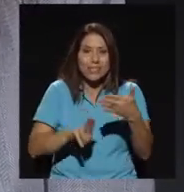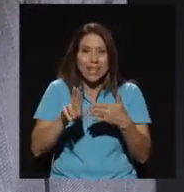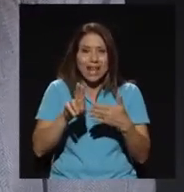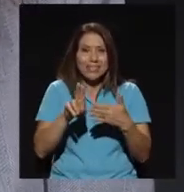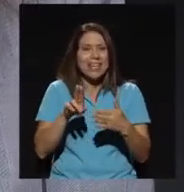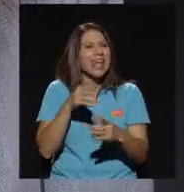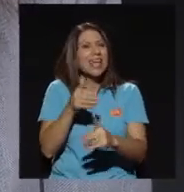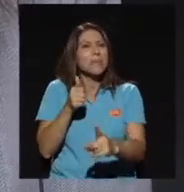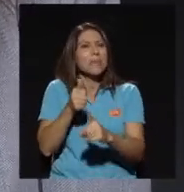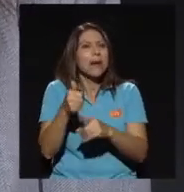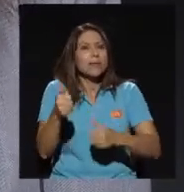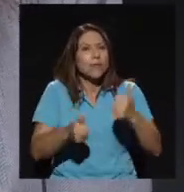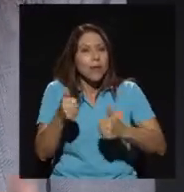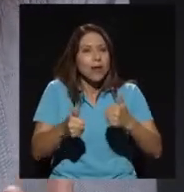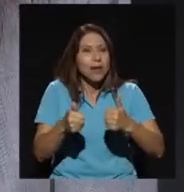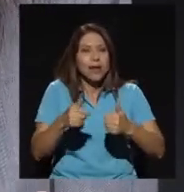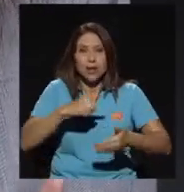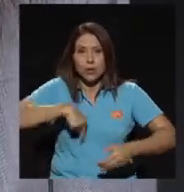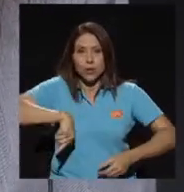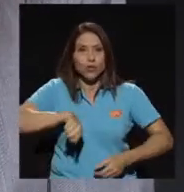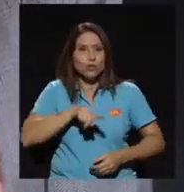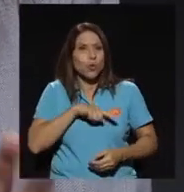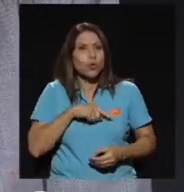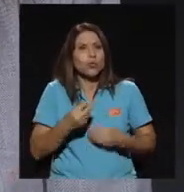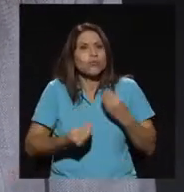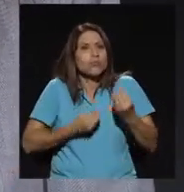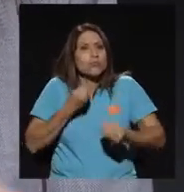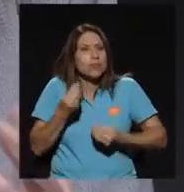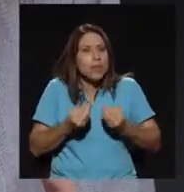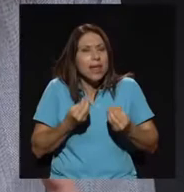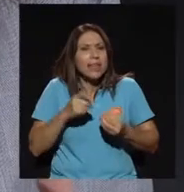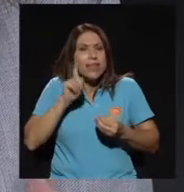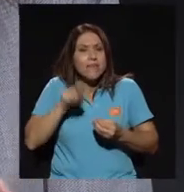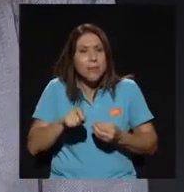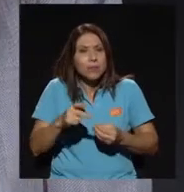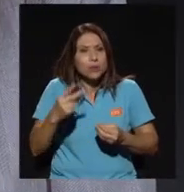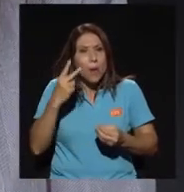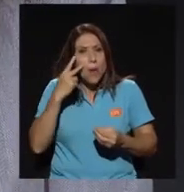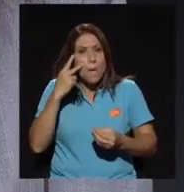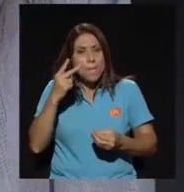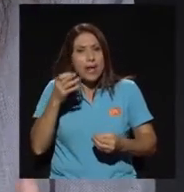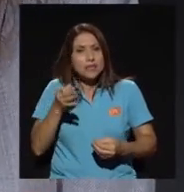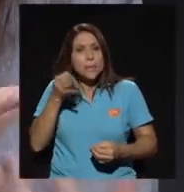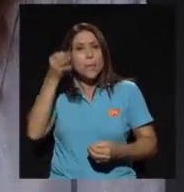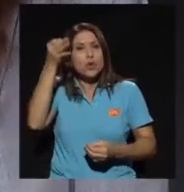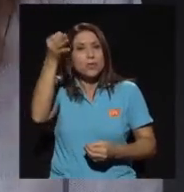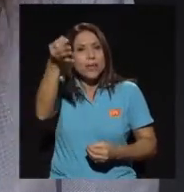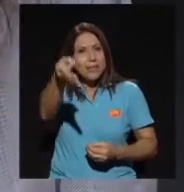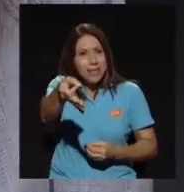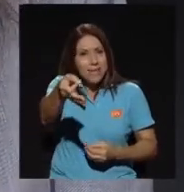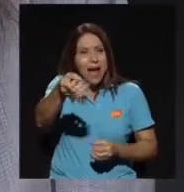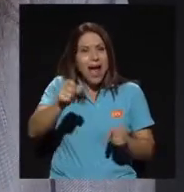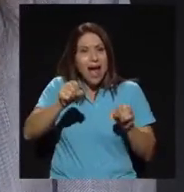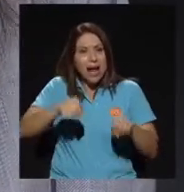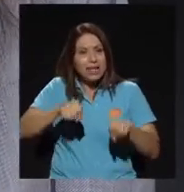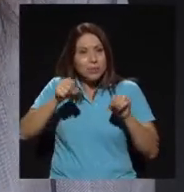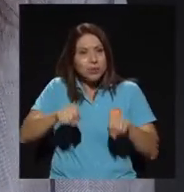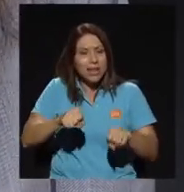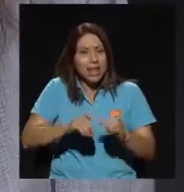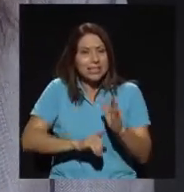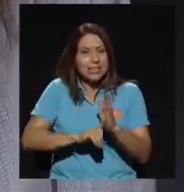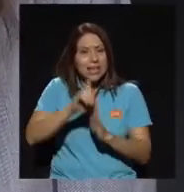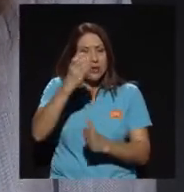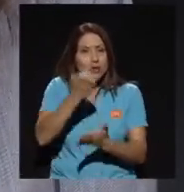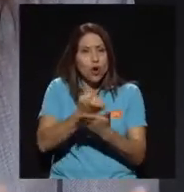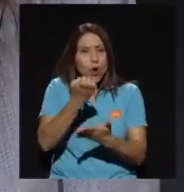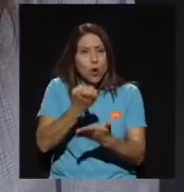¿Qué incidencia podemos tener en darle una mirada más prospectiva a las posibilidades de desarrollo económico